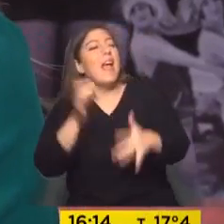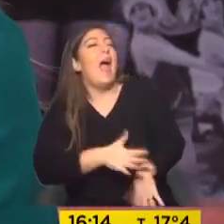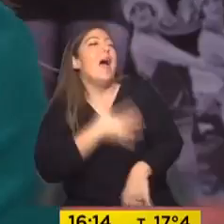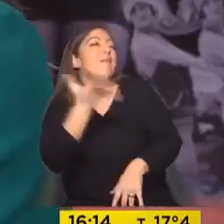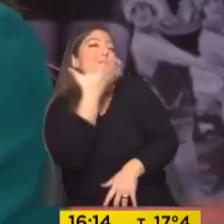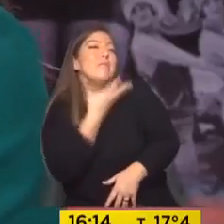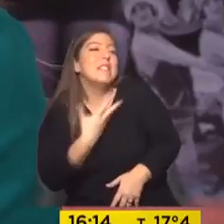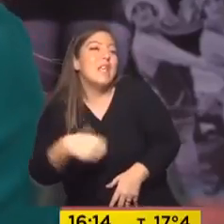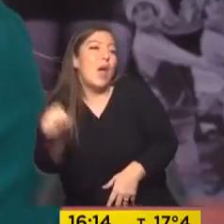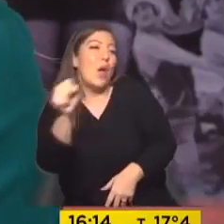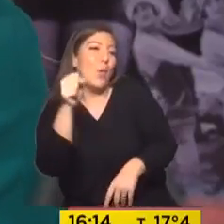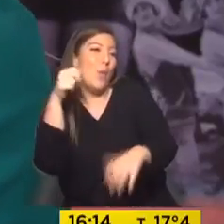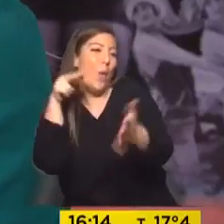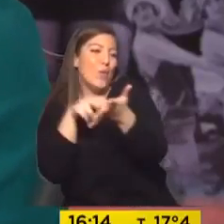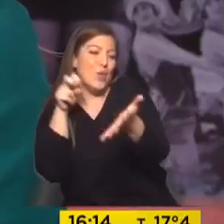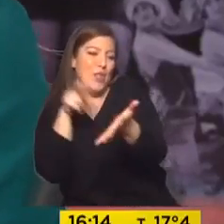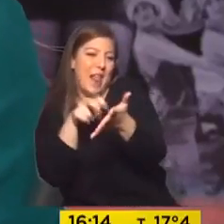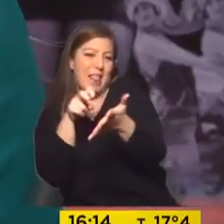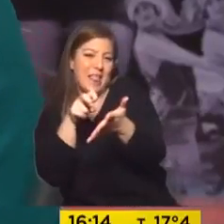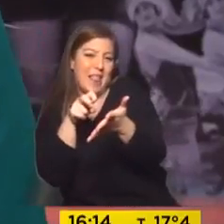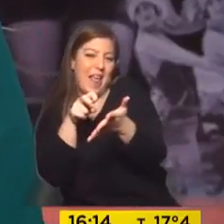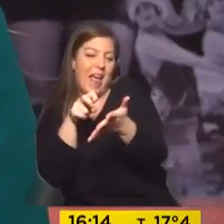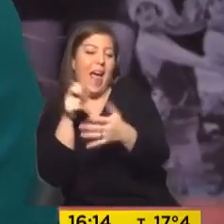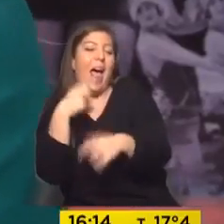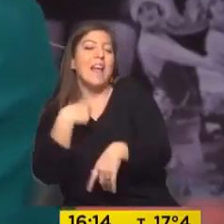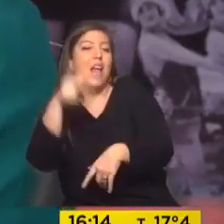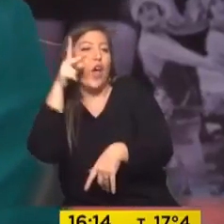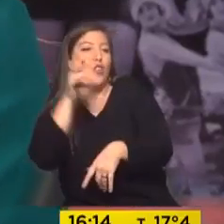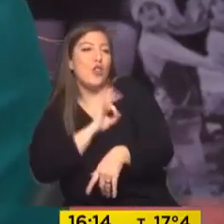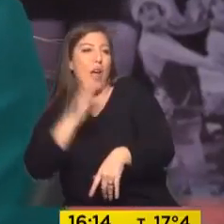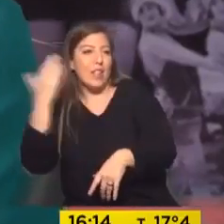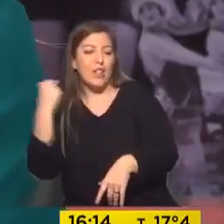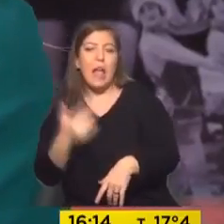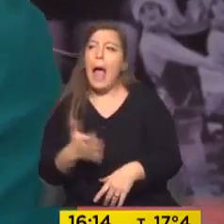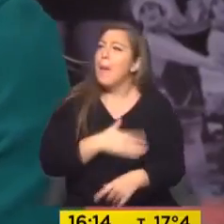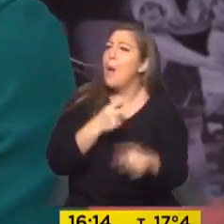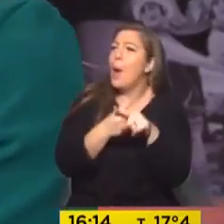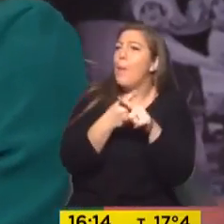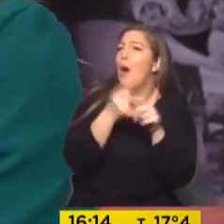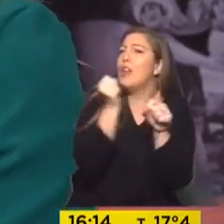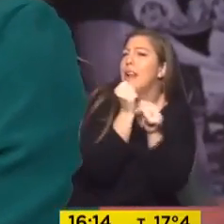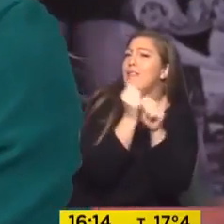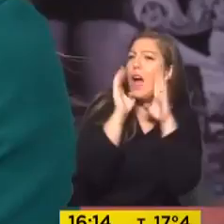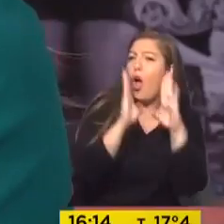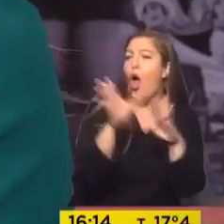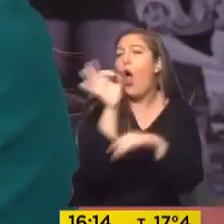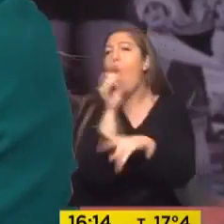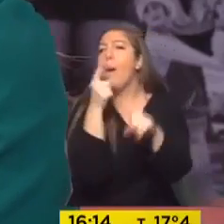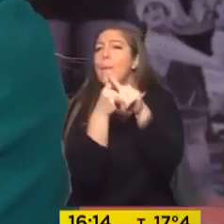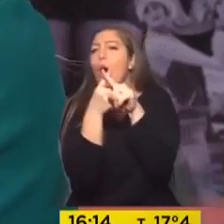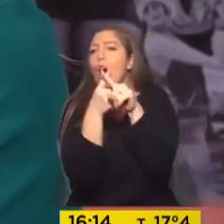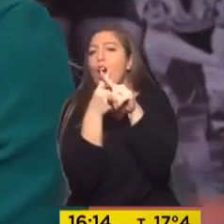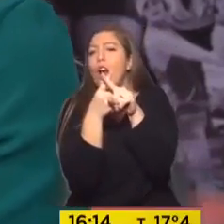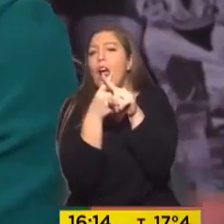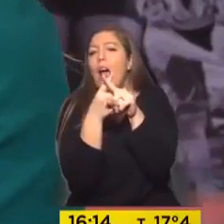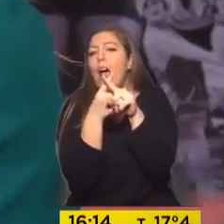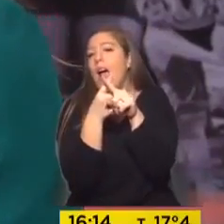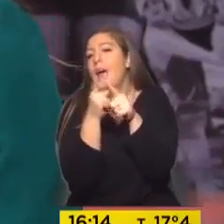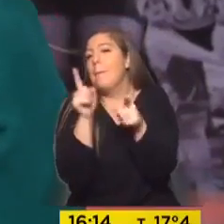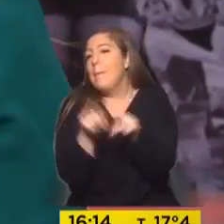Salta hace 8 años. ¿El amor por la profesión o el amor por la pareja? No importa. Me mudé